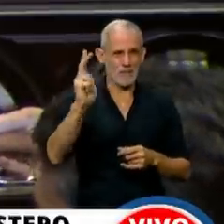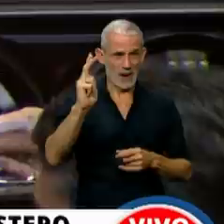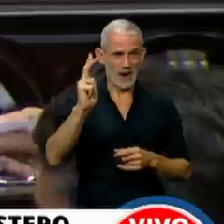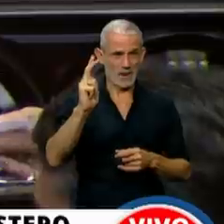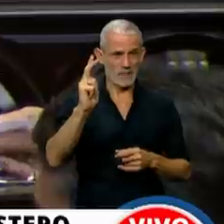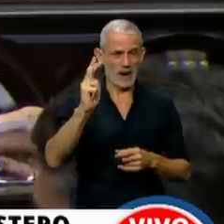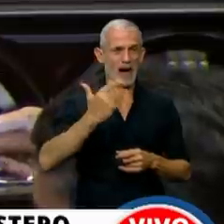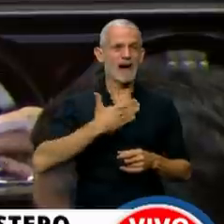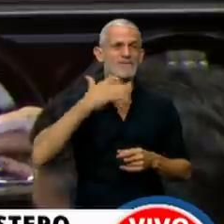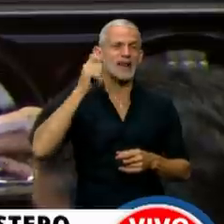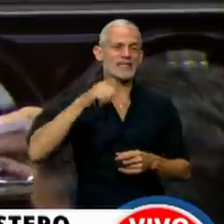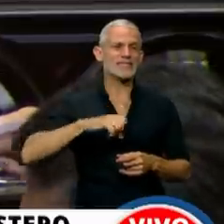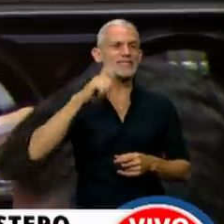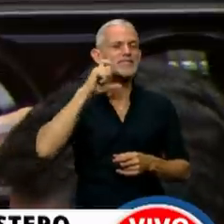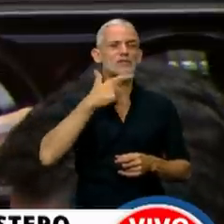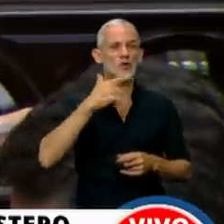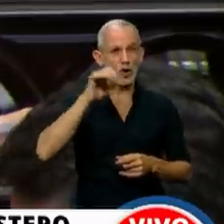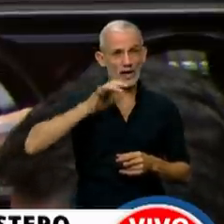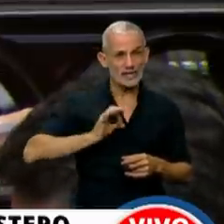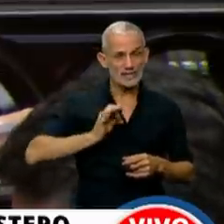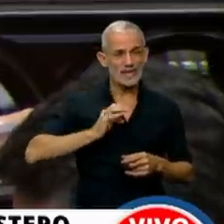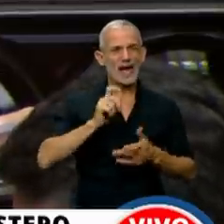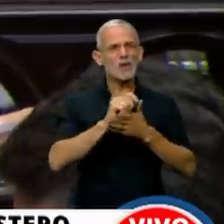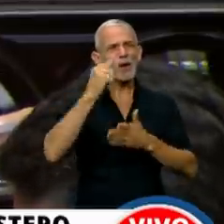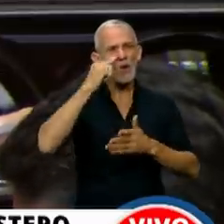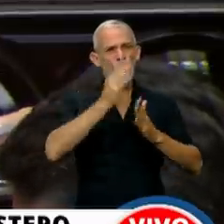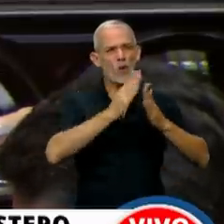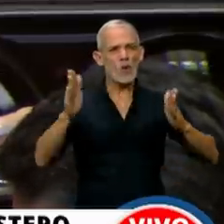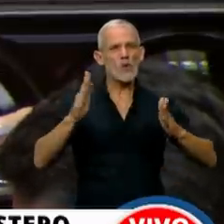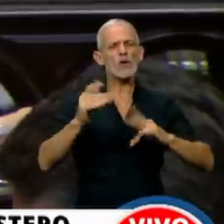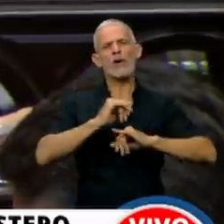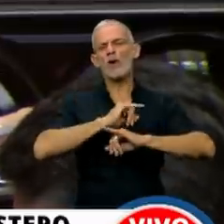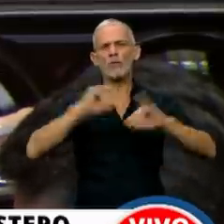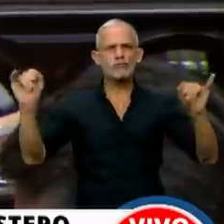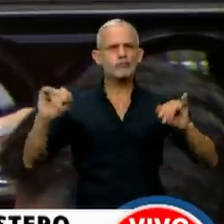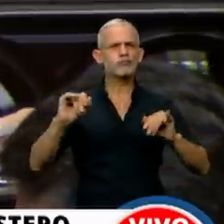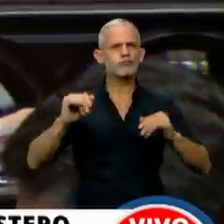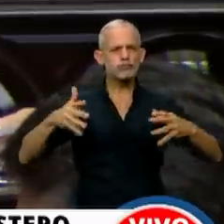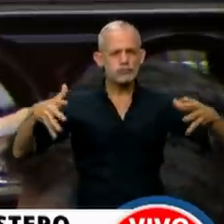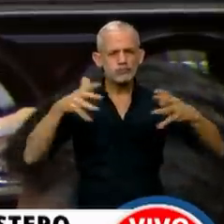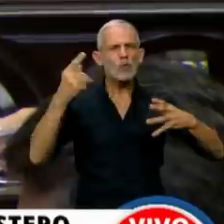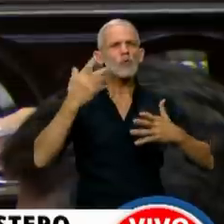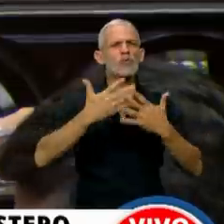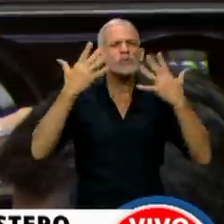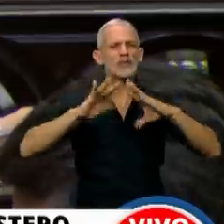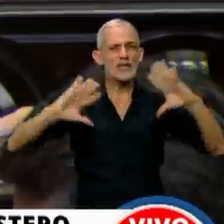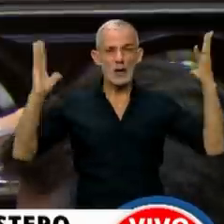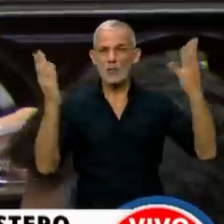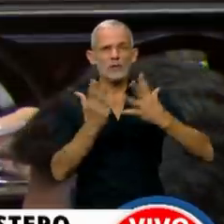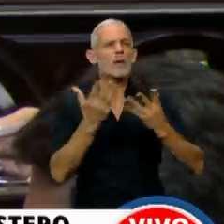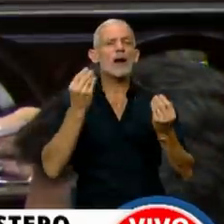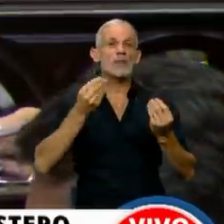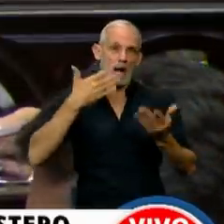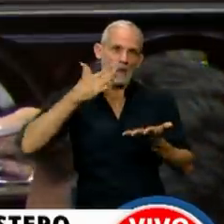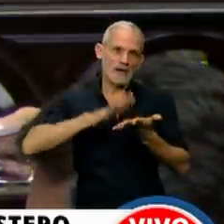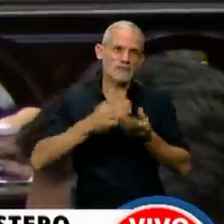que este año en el mes de junio llamó a una jornada mundial para hablar